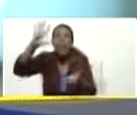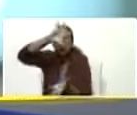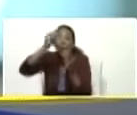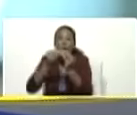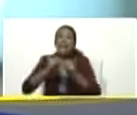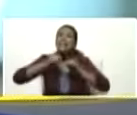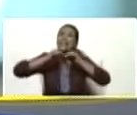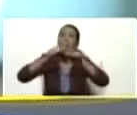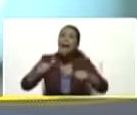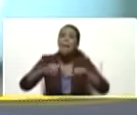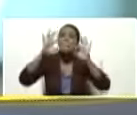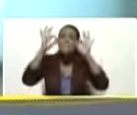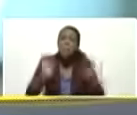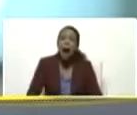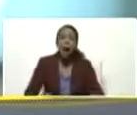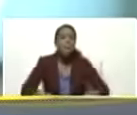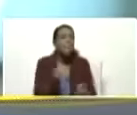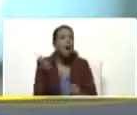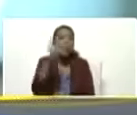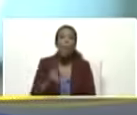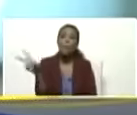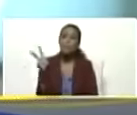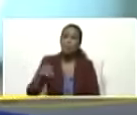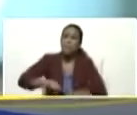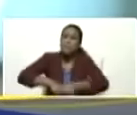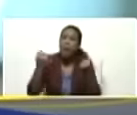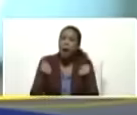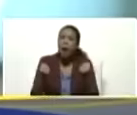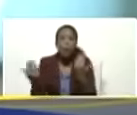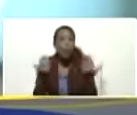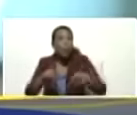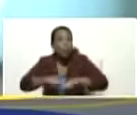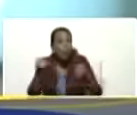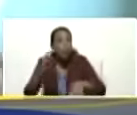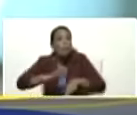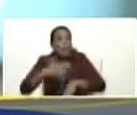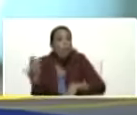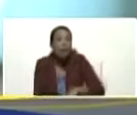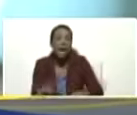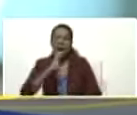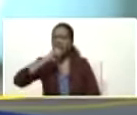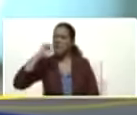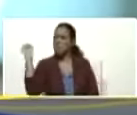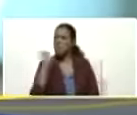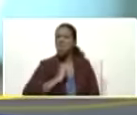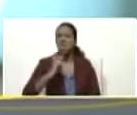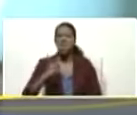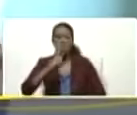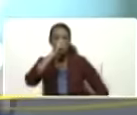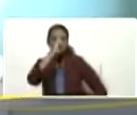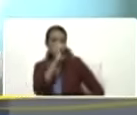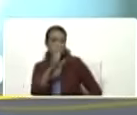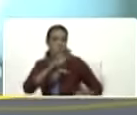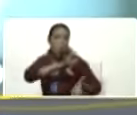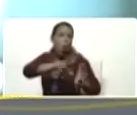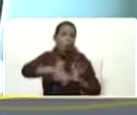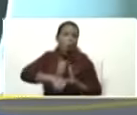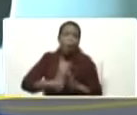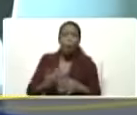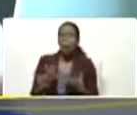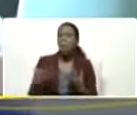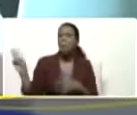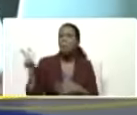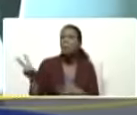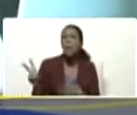el daño que le causaron a Venezuela. ¿Y por qué ese daño, presidente? Por envidia, porque se quieren robar nuestro